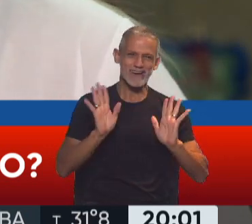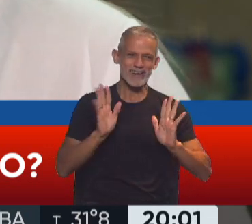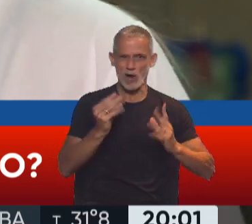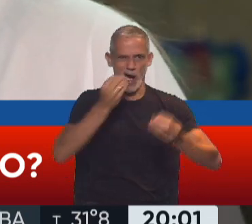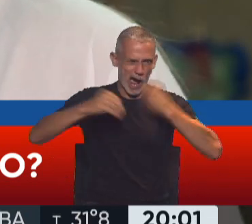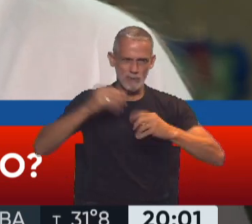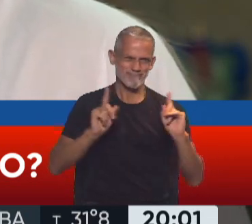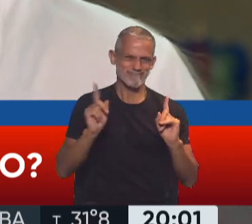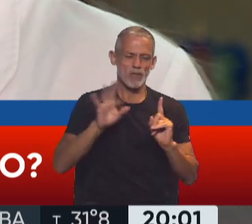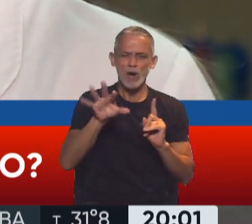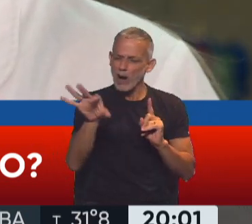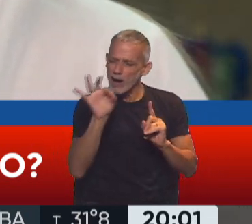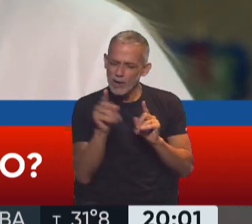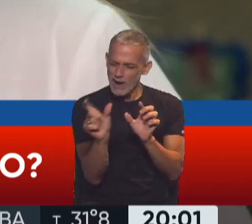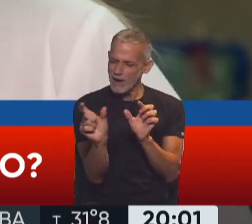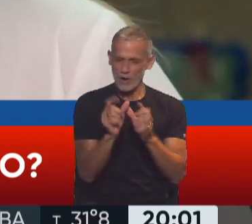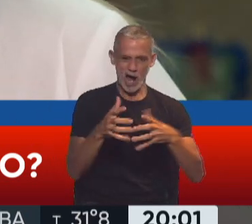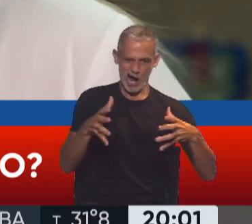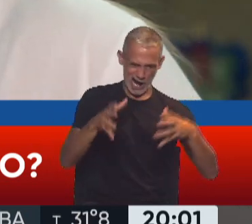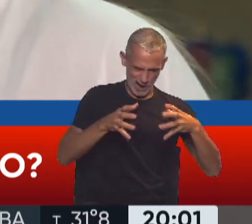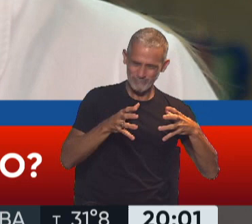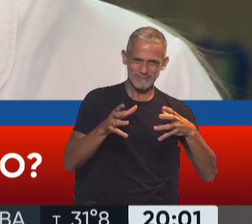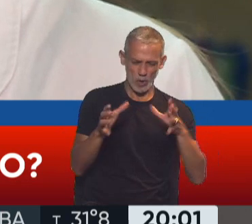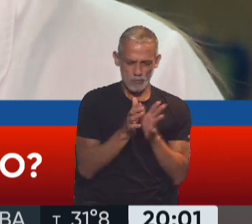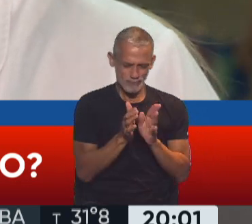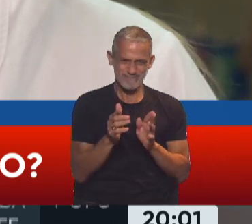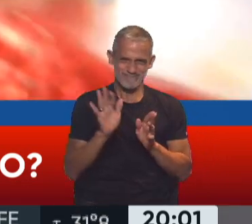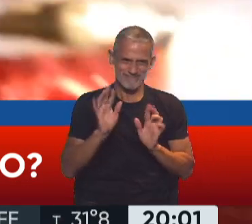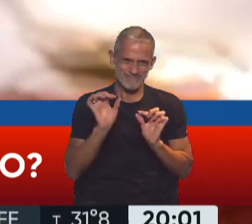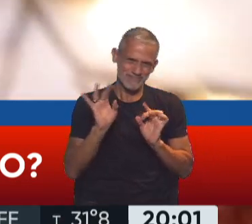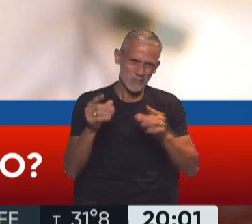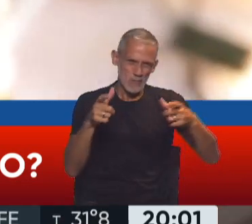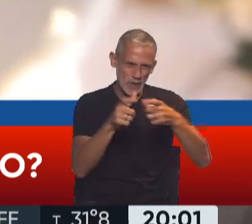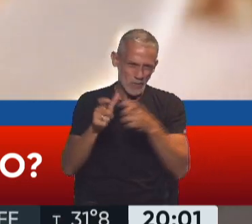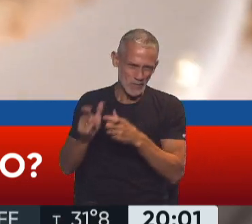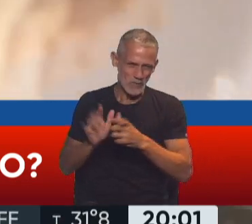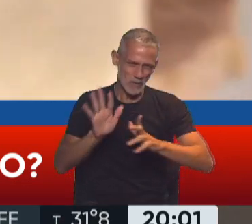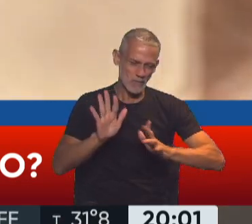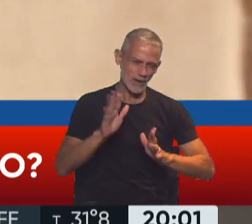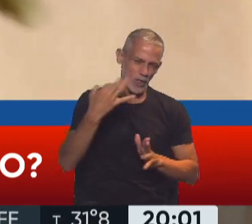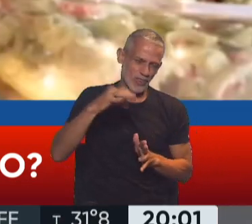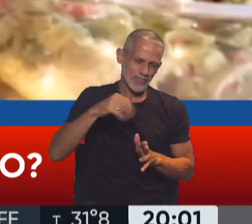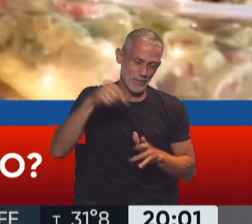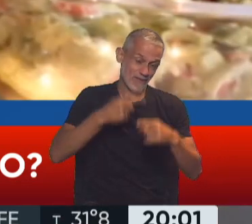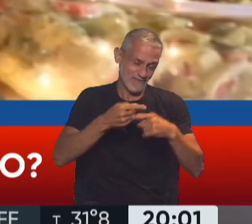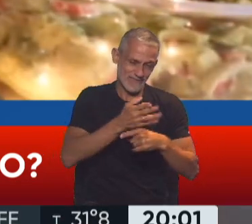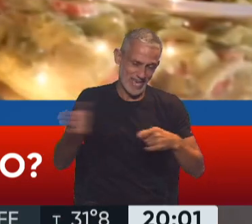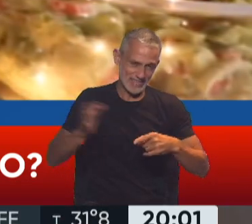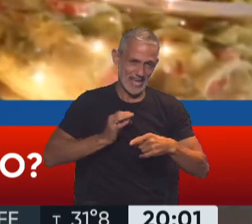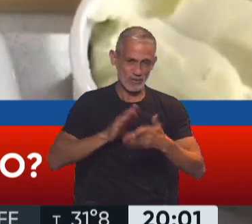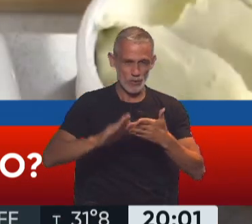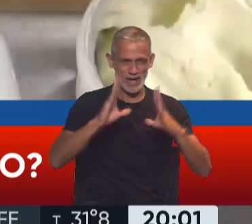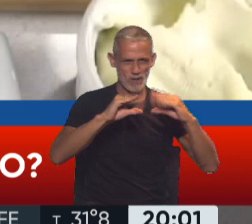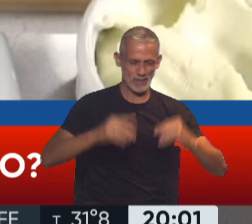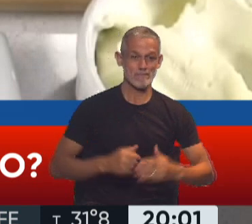¿sí? Eligiendo por ahí las porciones, sirviéndonos en el plato lo que queremos consumir. Así que eso es algo que tenemos que hacer en estas fiestas. Esto también es